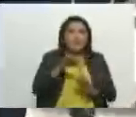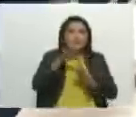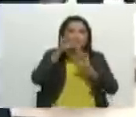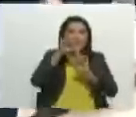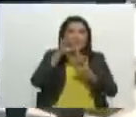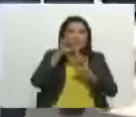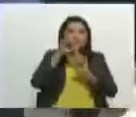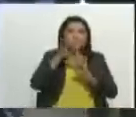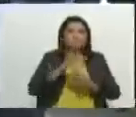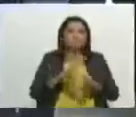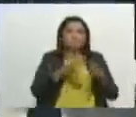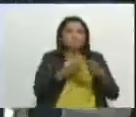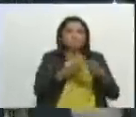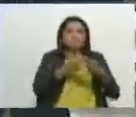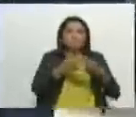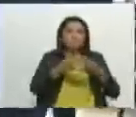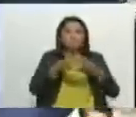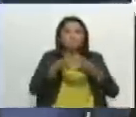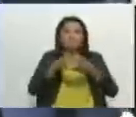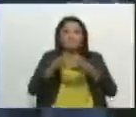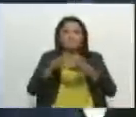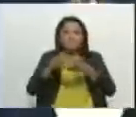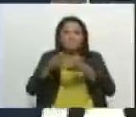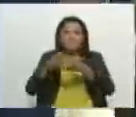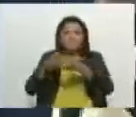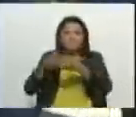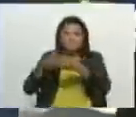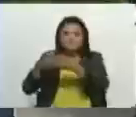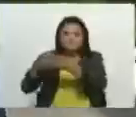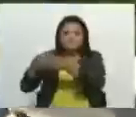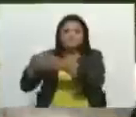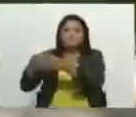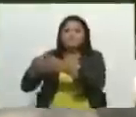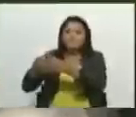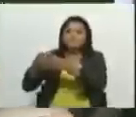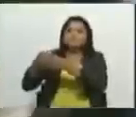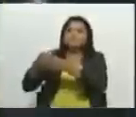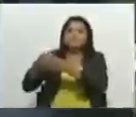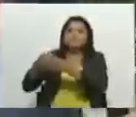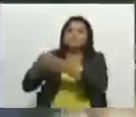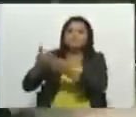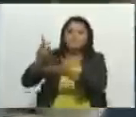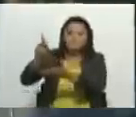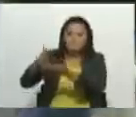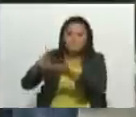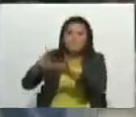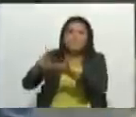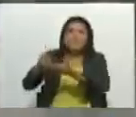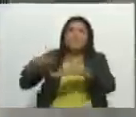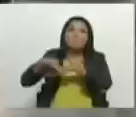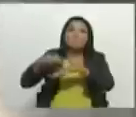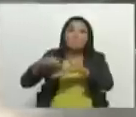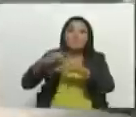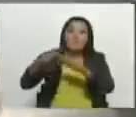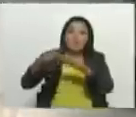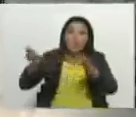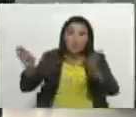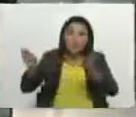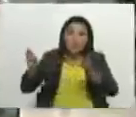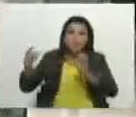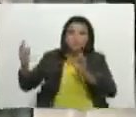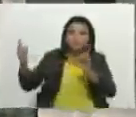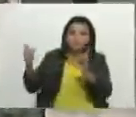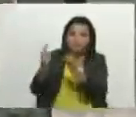tarde, pues, ha salido del hemiciclo de sesiones de inmediato para acudir hasta la sede del Ministerio Público a